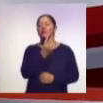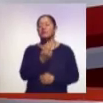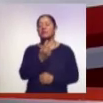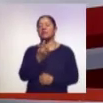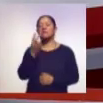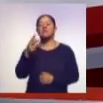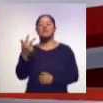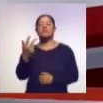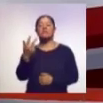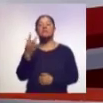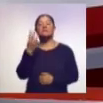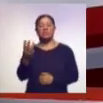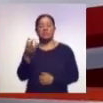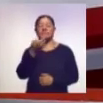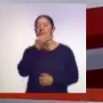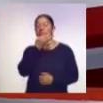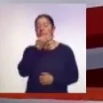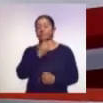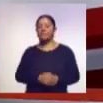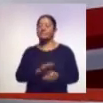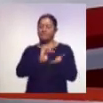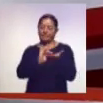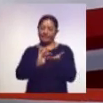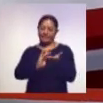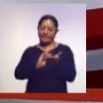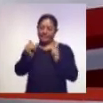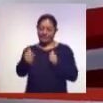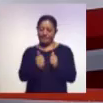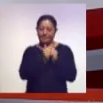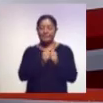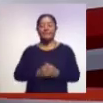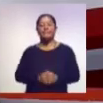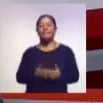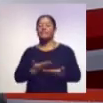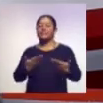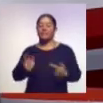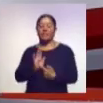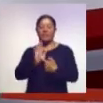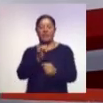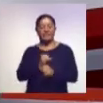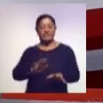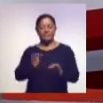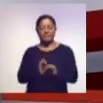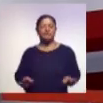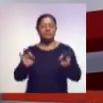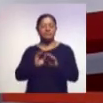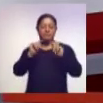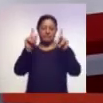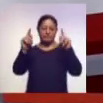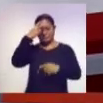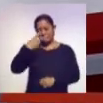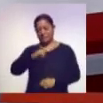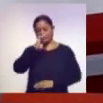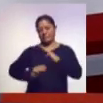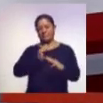con 3 minutos. Gracias por estar con nosotros. Le vamos a presentar la información más importante de Tlaxcala,